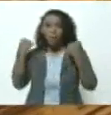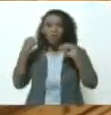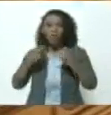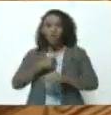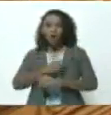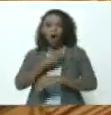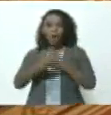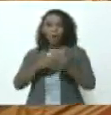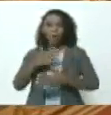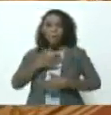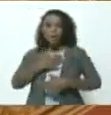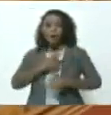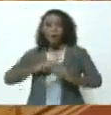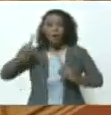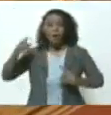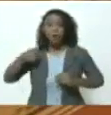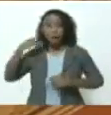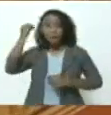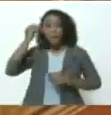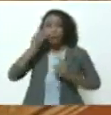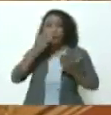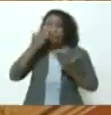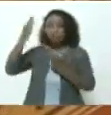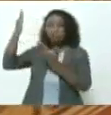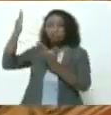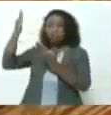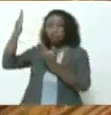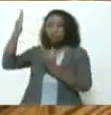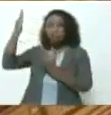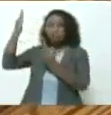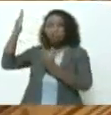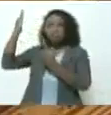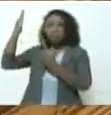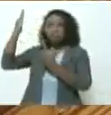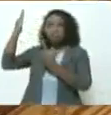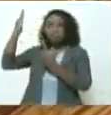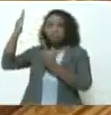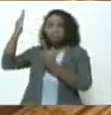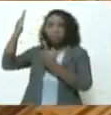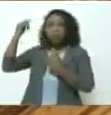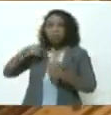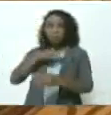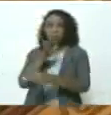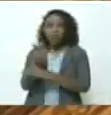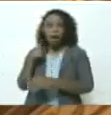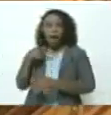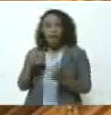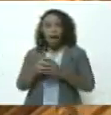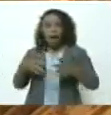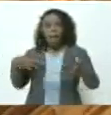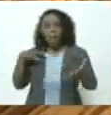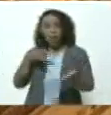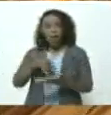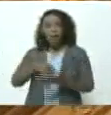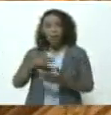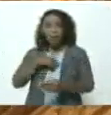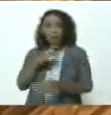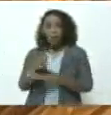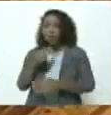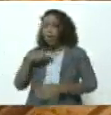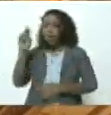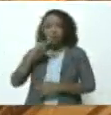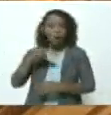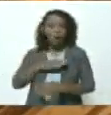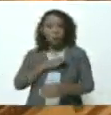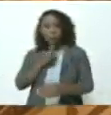lo declaré, mi energía fue allí, lo pensé. Y fíjate, de casualidad, con el tiempo fui al campo de Carabobo, que en mi vida no lo conocía, nunca había